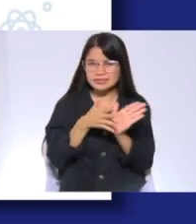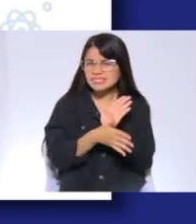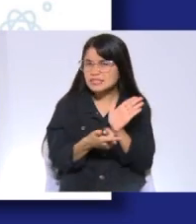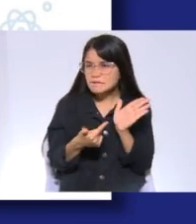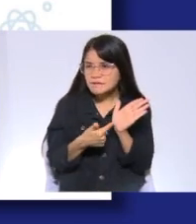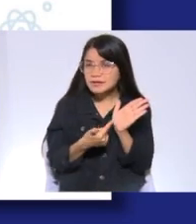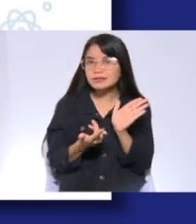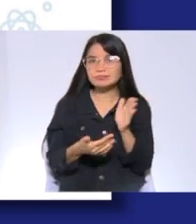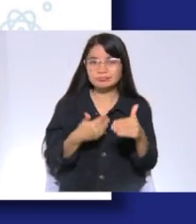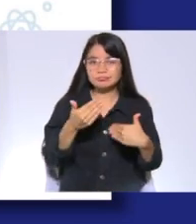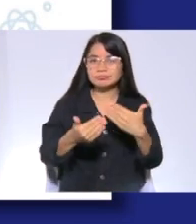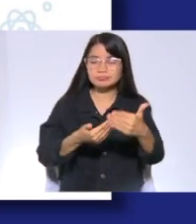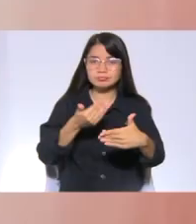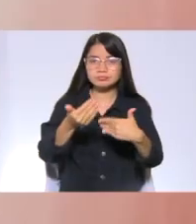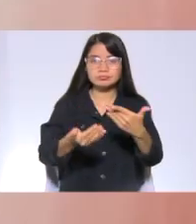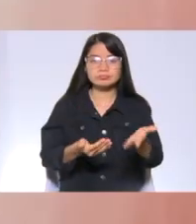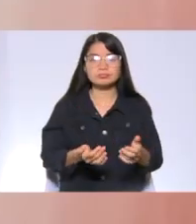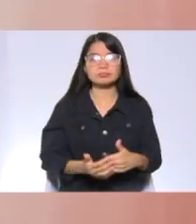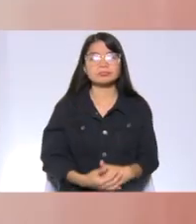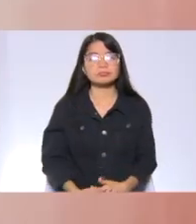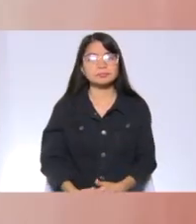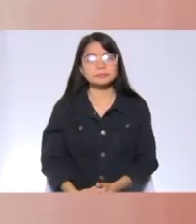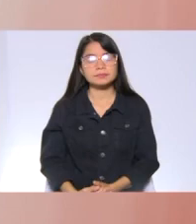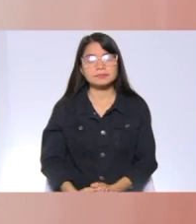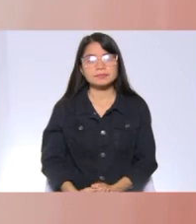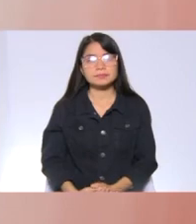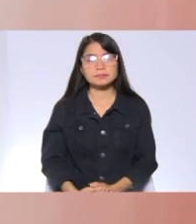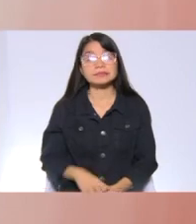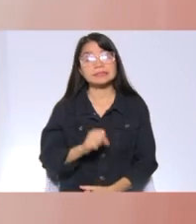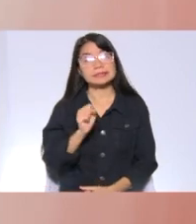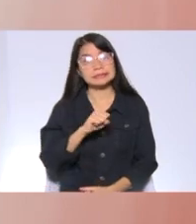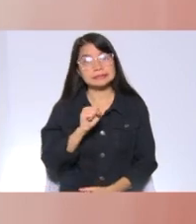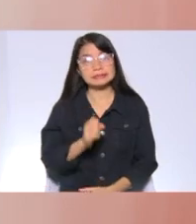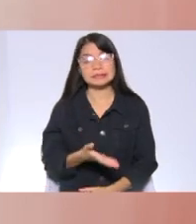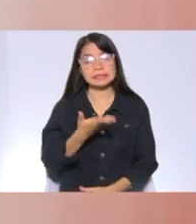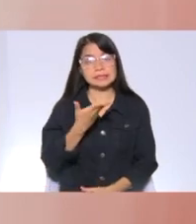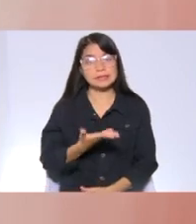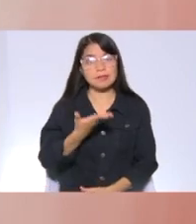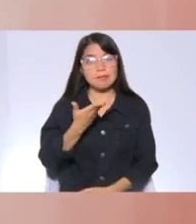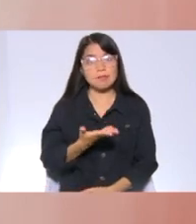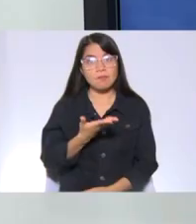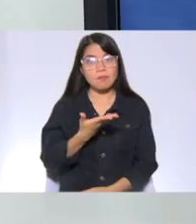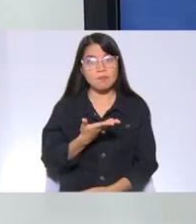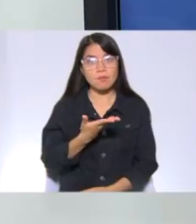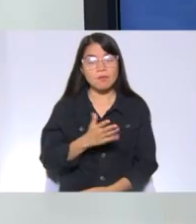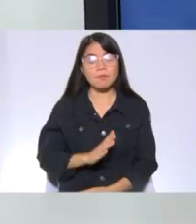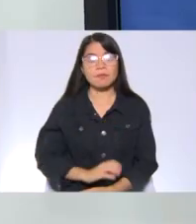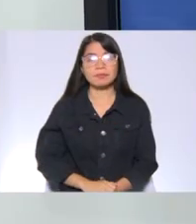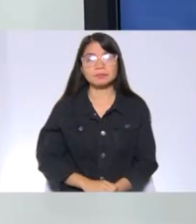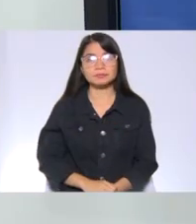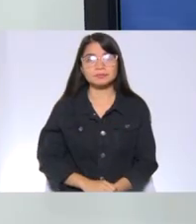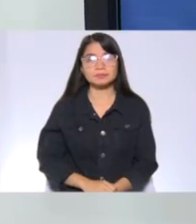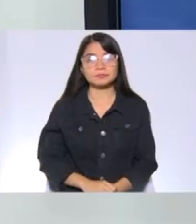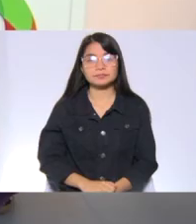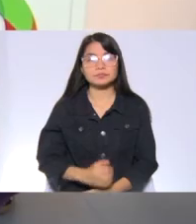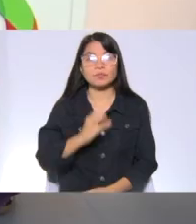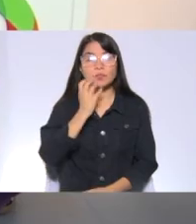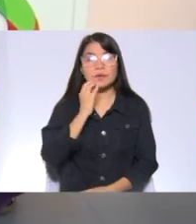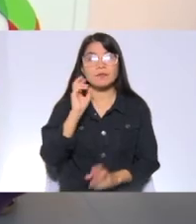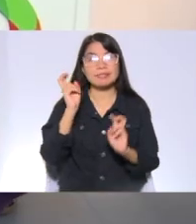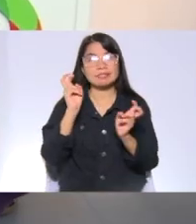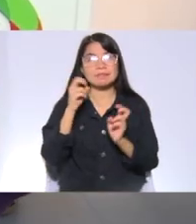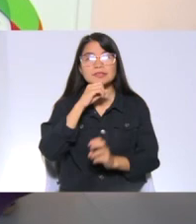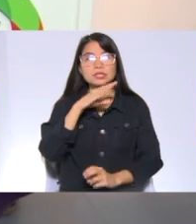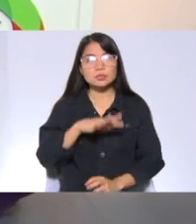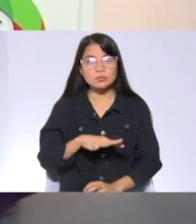tratamos los referentes teórico-prácticos que tienen que ver con el área de formación de historia. Es importante visualizar qué sabes,